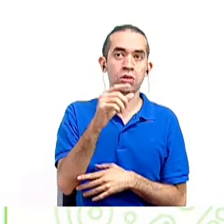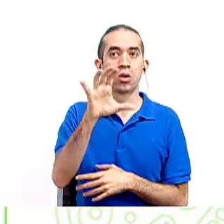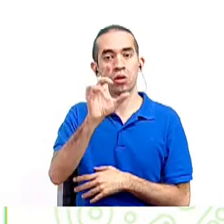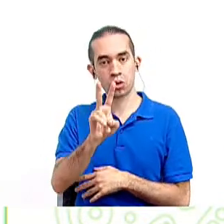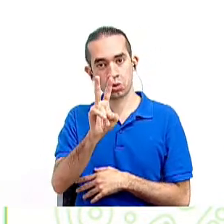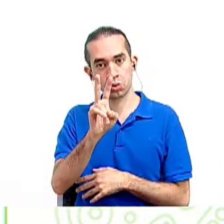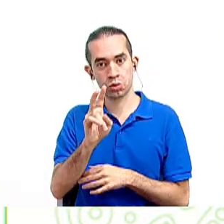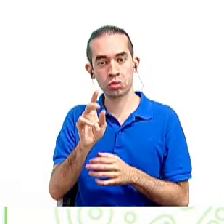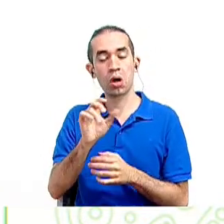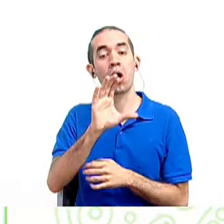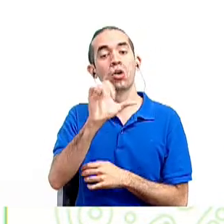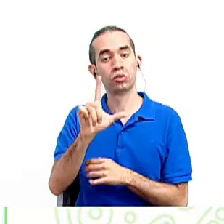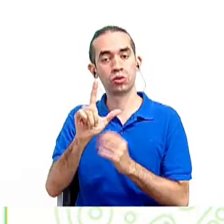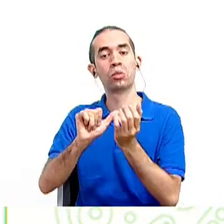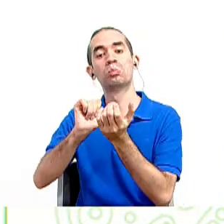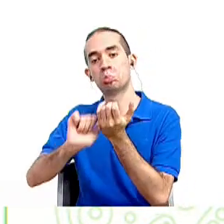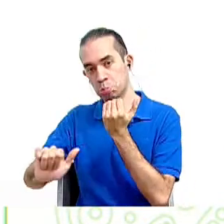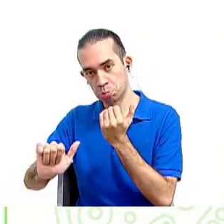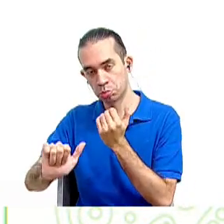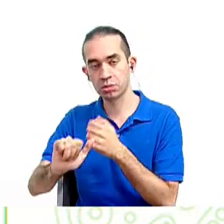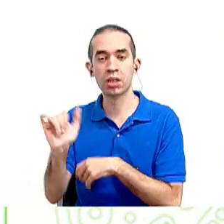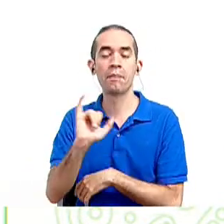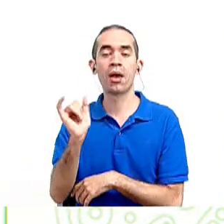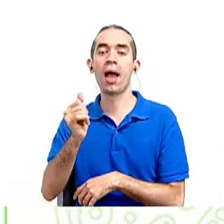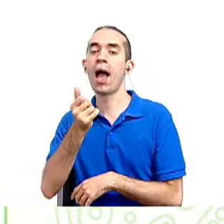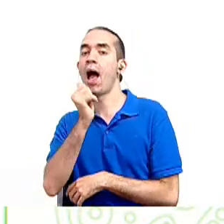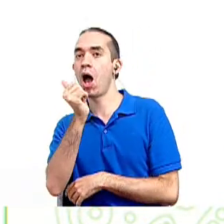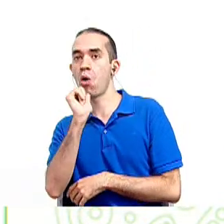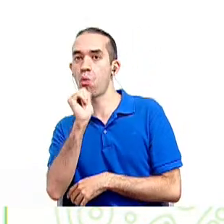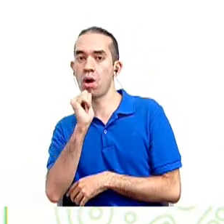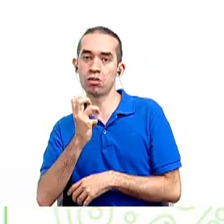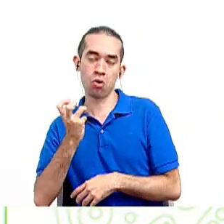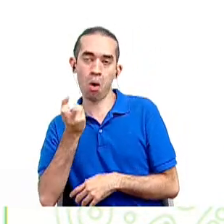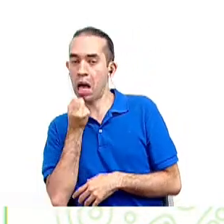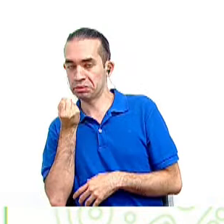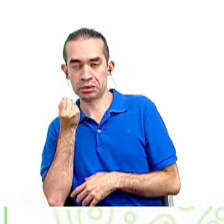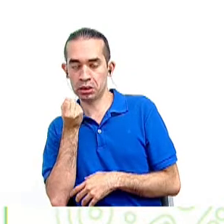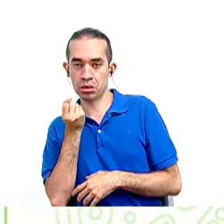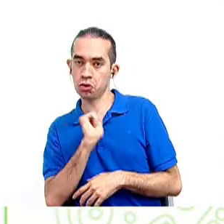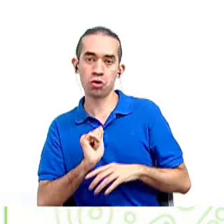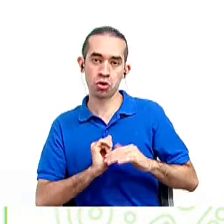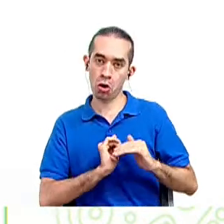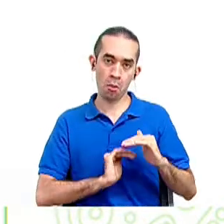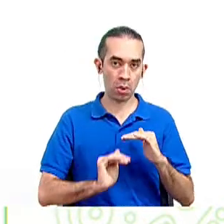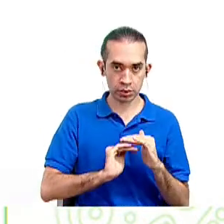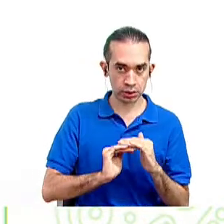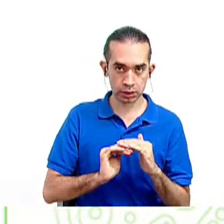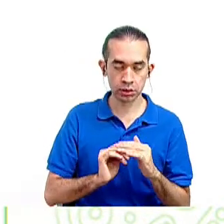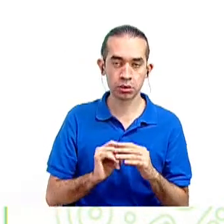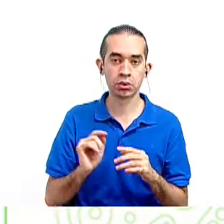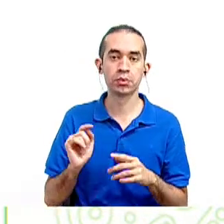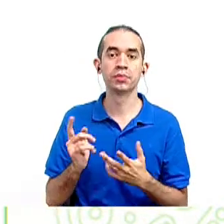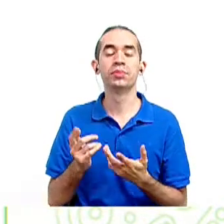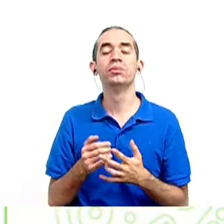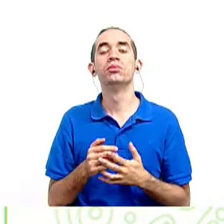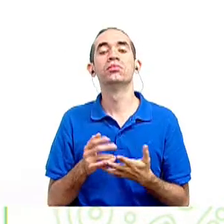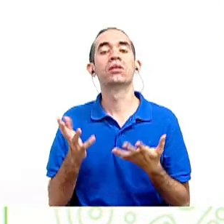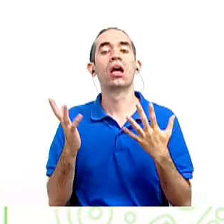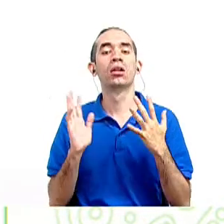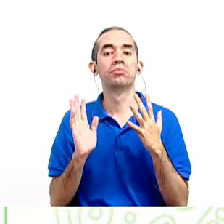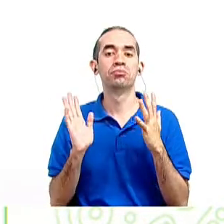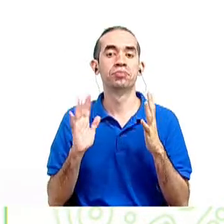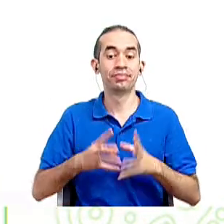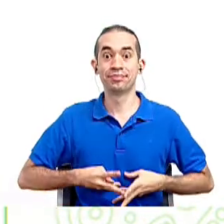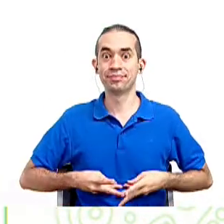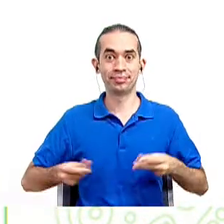con la digestión y también se obtiene agua, que el agua no es ni ácida ni básica, que es lo contrario a un ácido, y entonces ya no hay